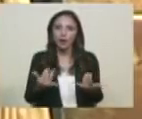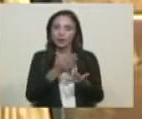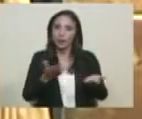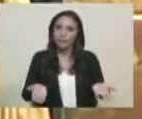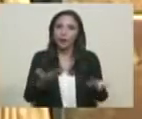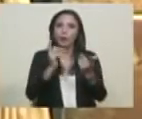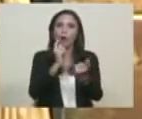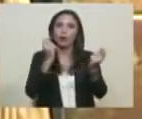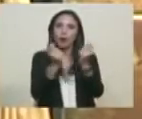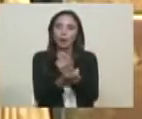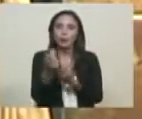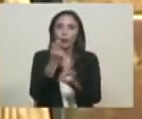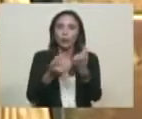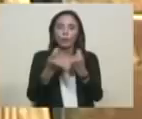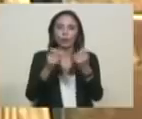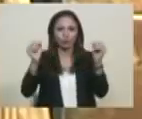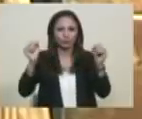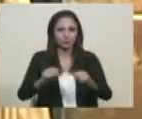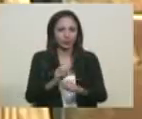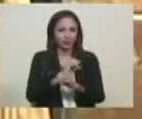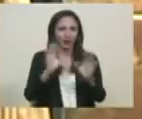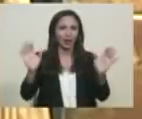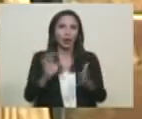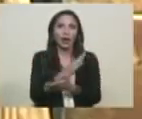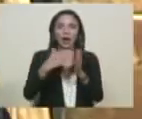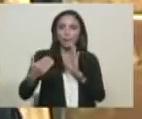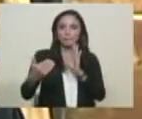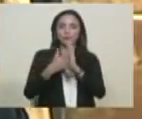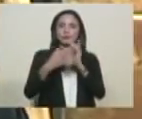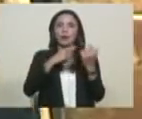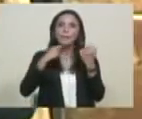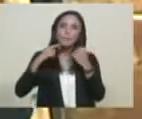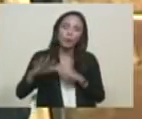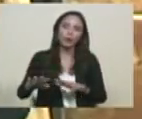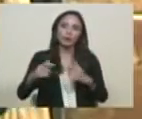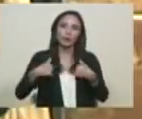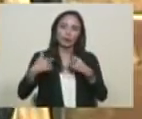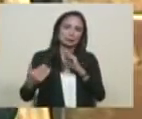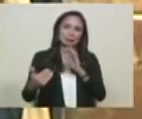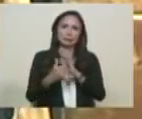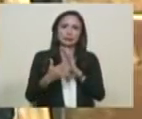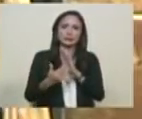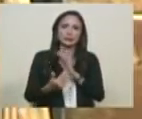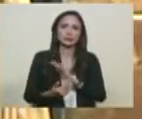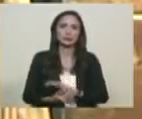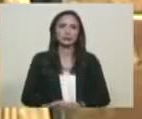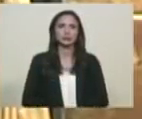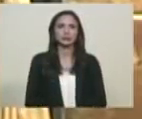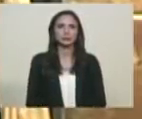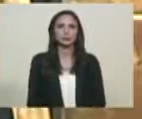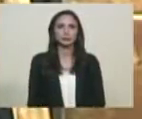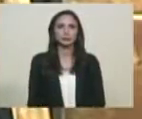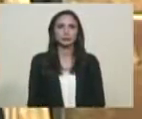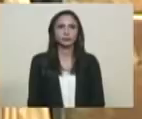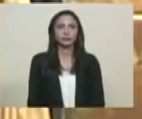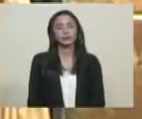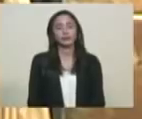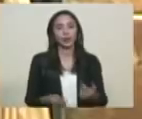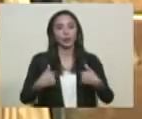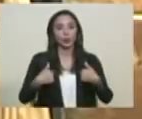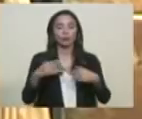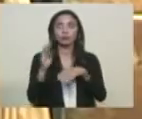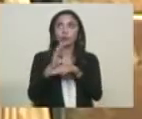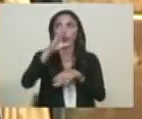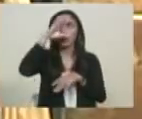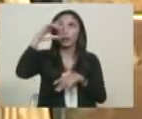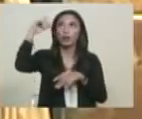del gran cambio económico. Claro que sí, me lo querían evitar. Querían matarme para evitar que llegáramos a esto. Pero estoy protegido